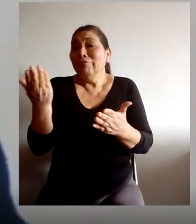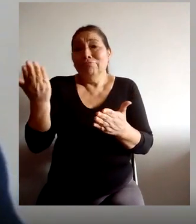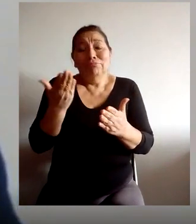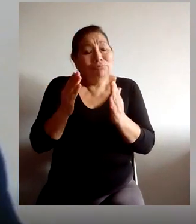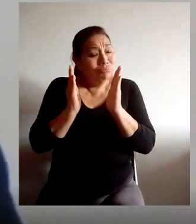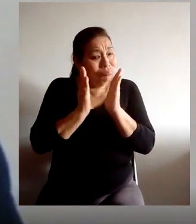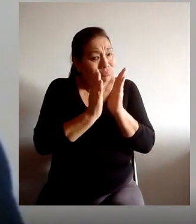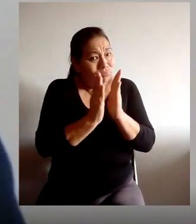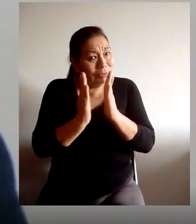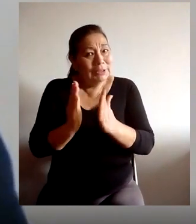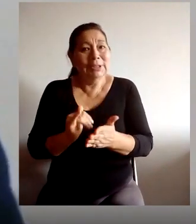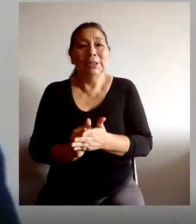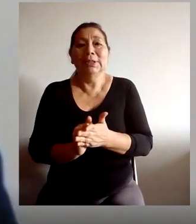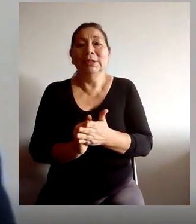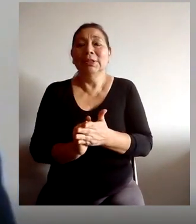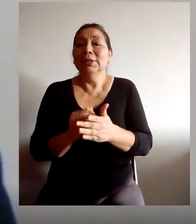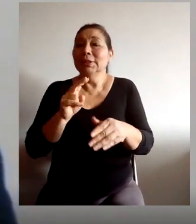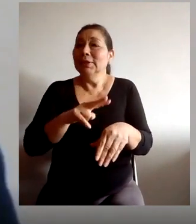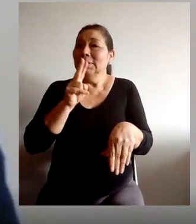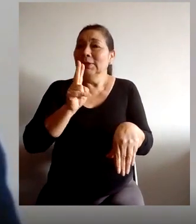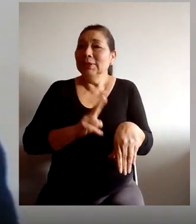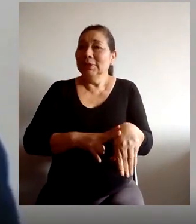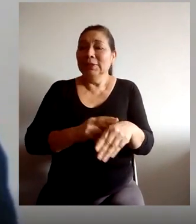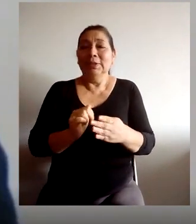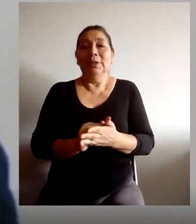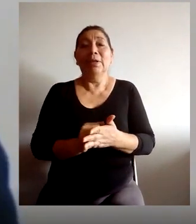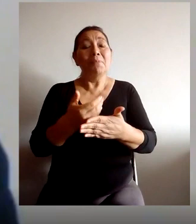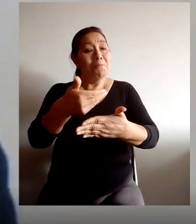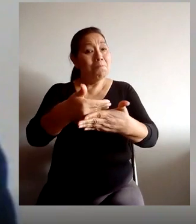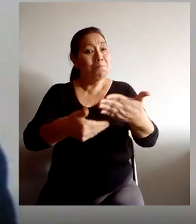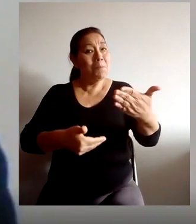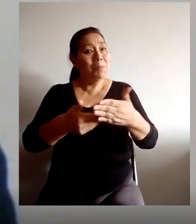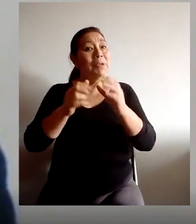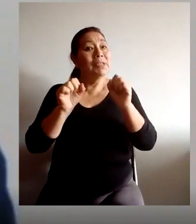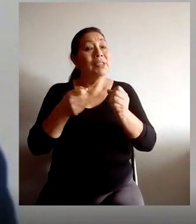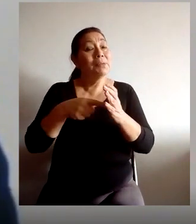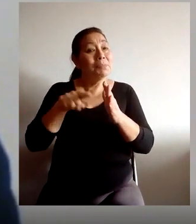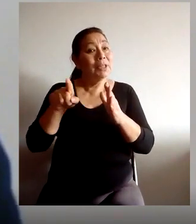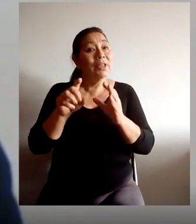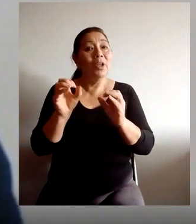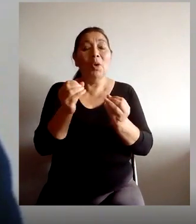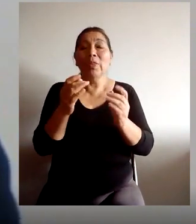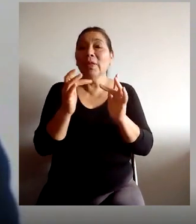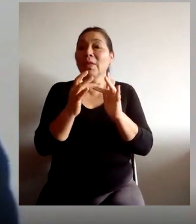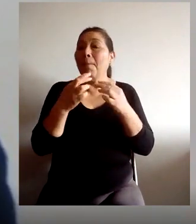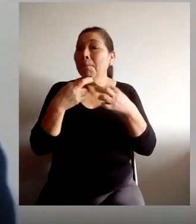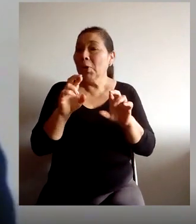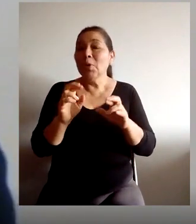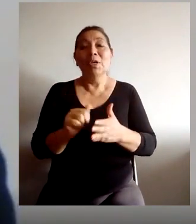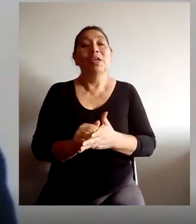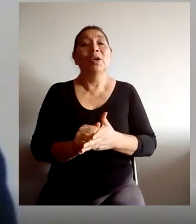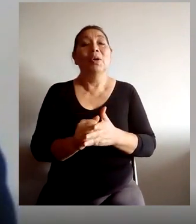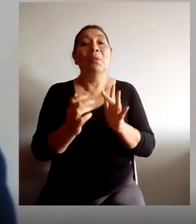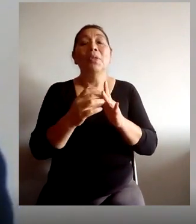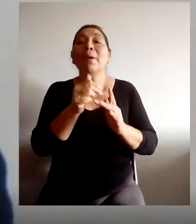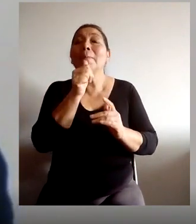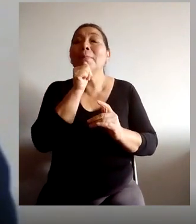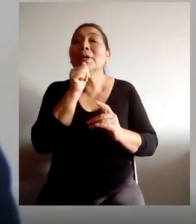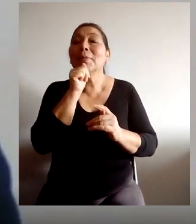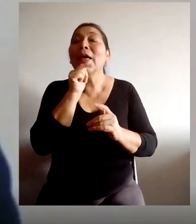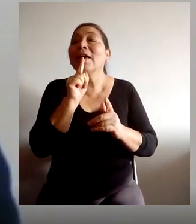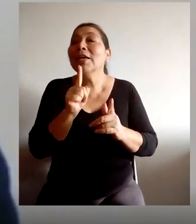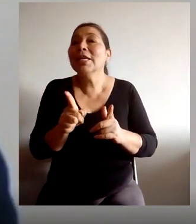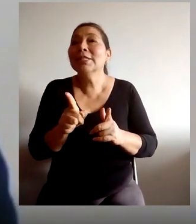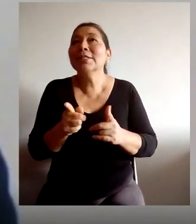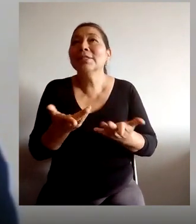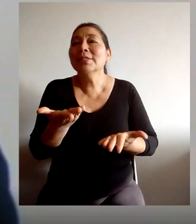emitido por una entidad pública o una entidad privada. Estamos cuestionando la idoneidad del